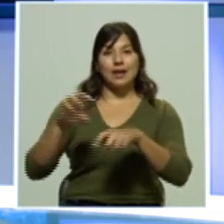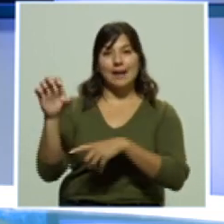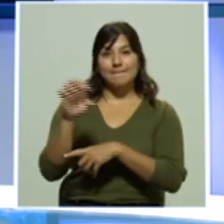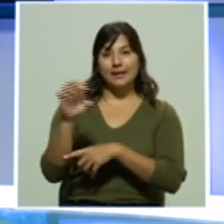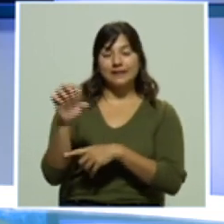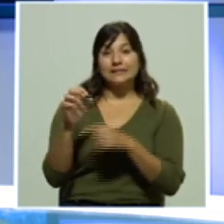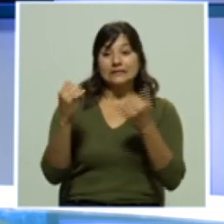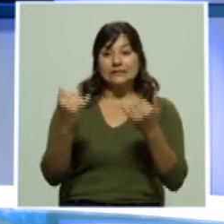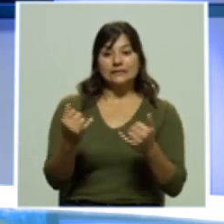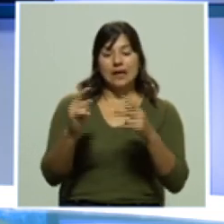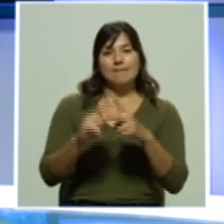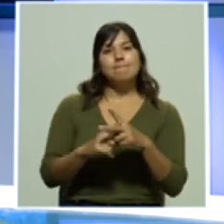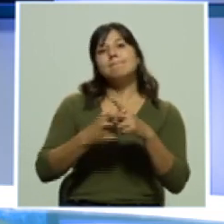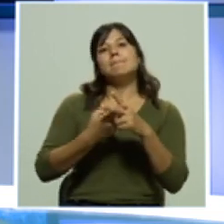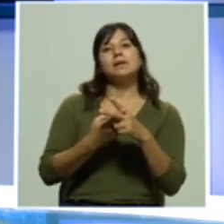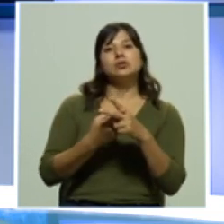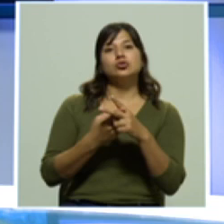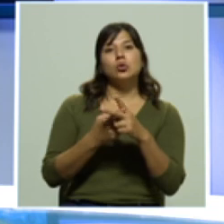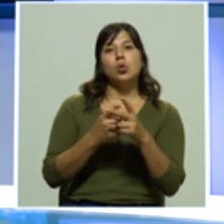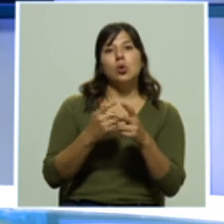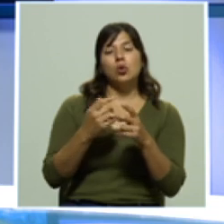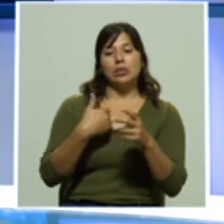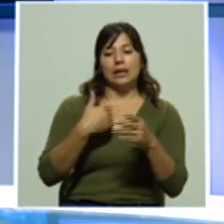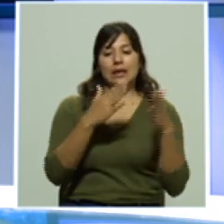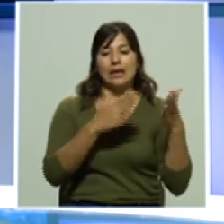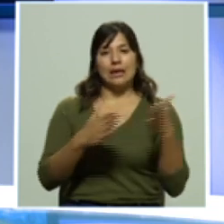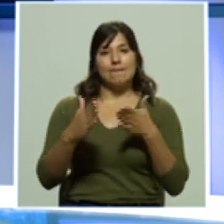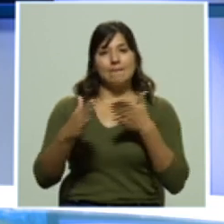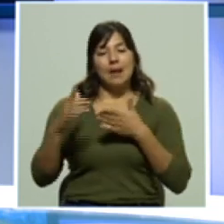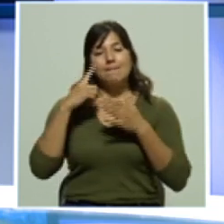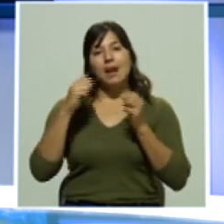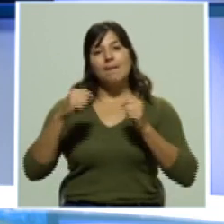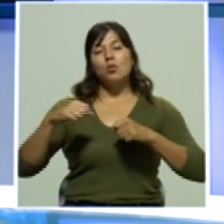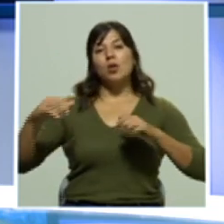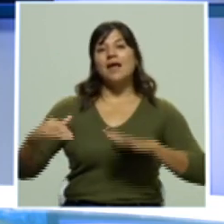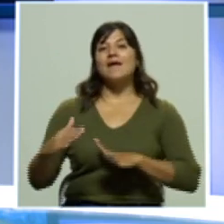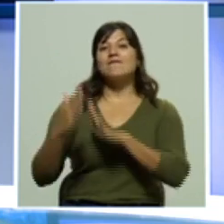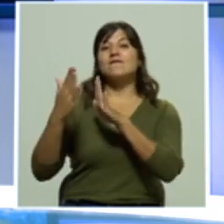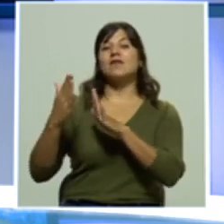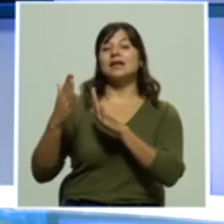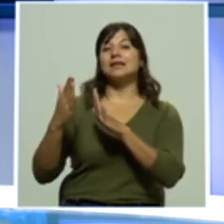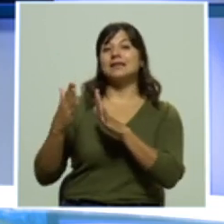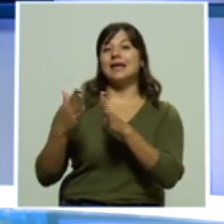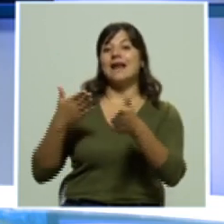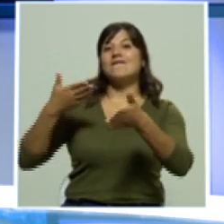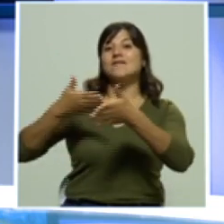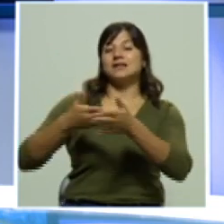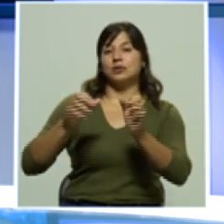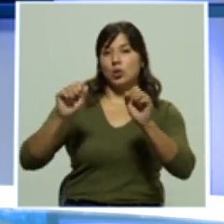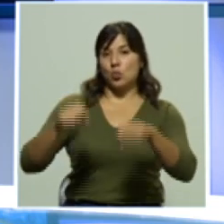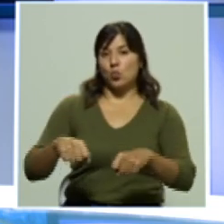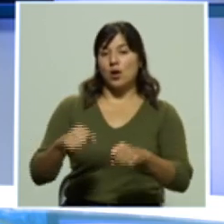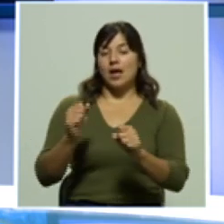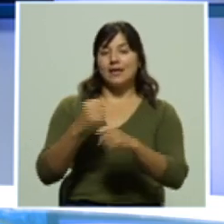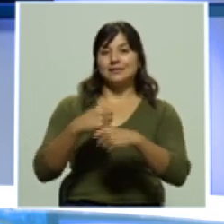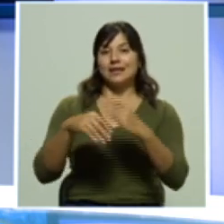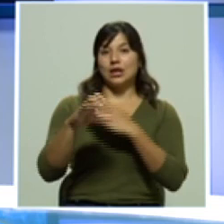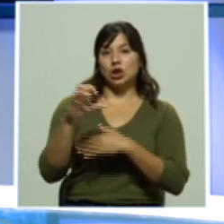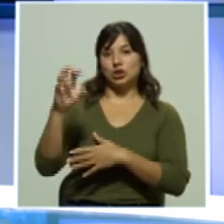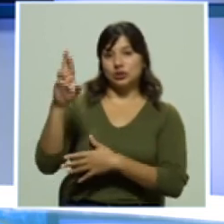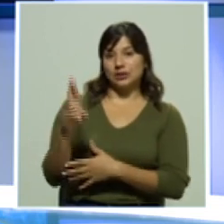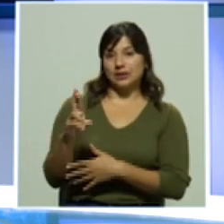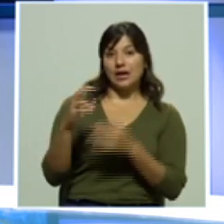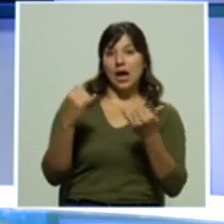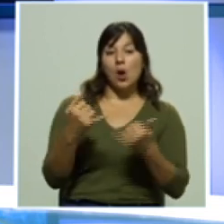toma medidas para enfrentar los efectos negativos que pueda provocar en el país. Vayamos ahora a